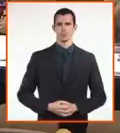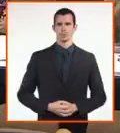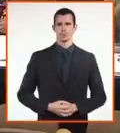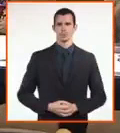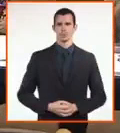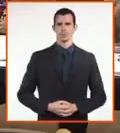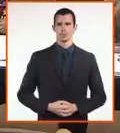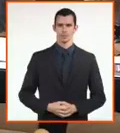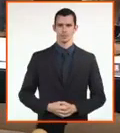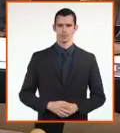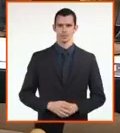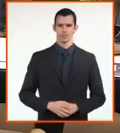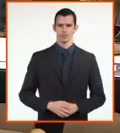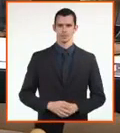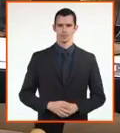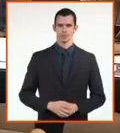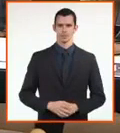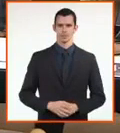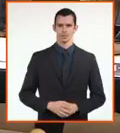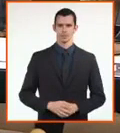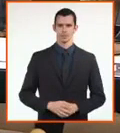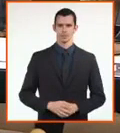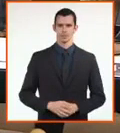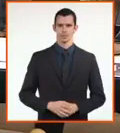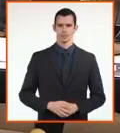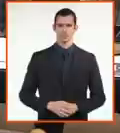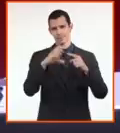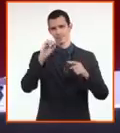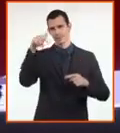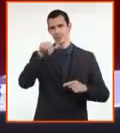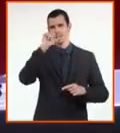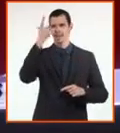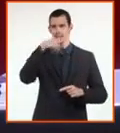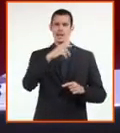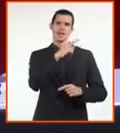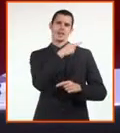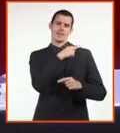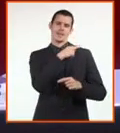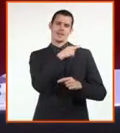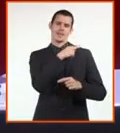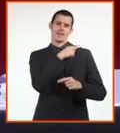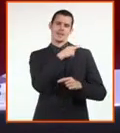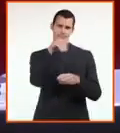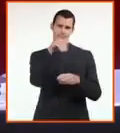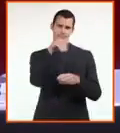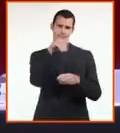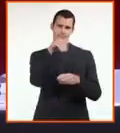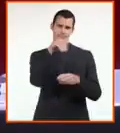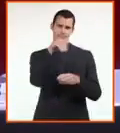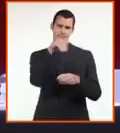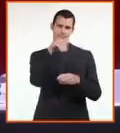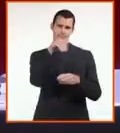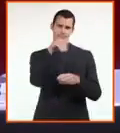Roberto Morales Ojeda, miembro del Buró Político y secretario de organización del Comité Central